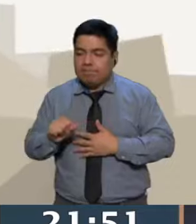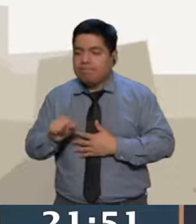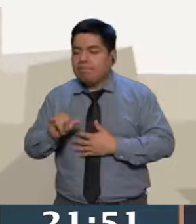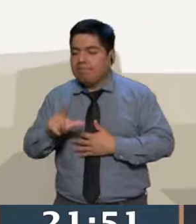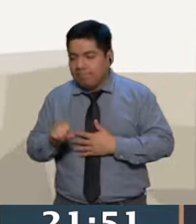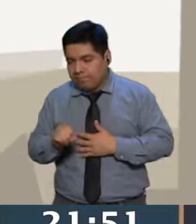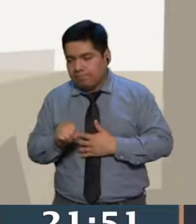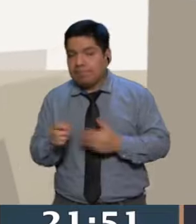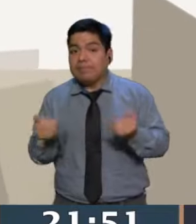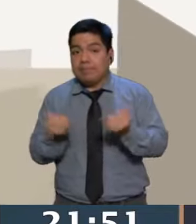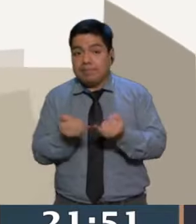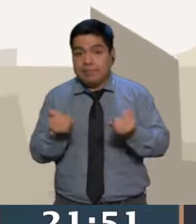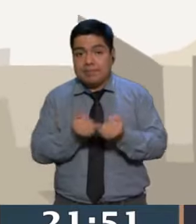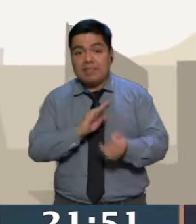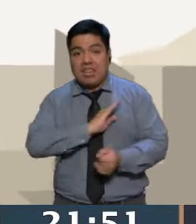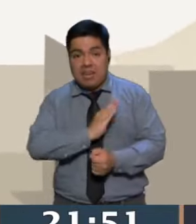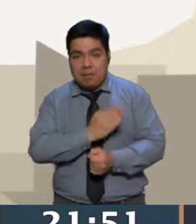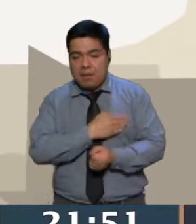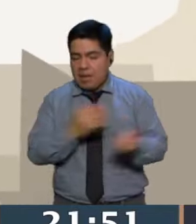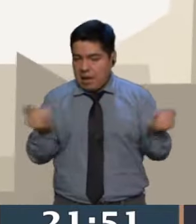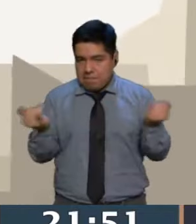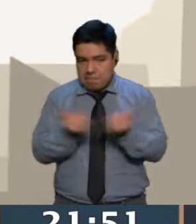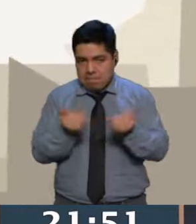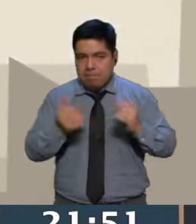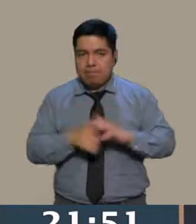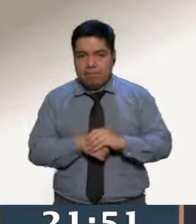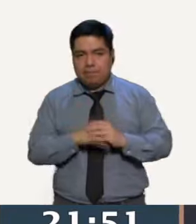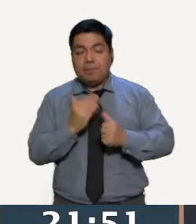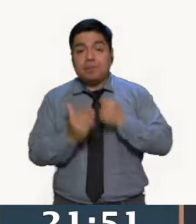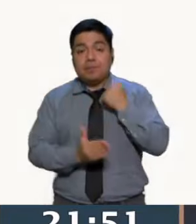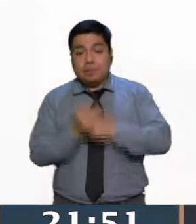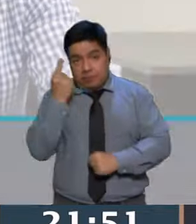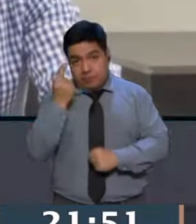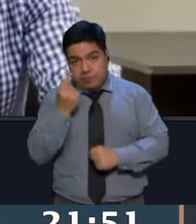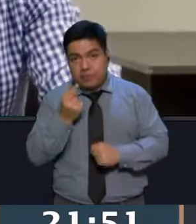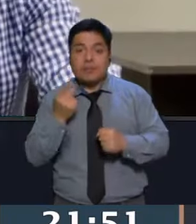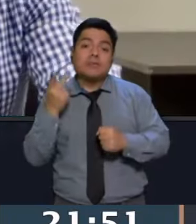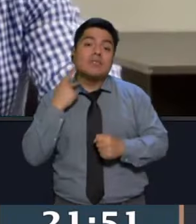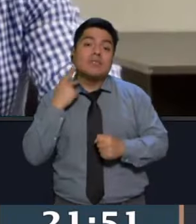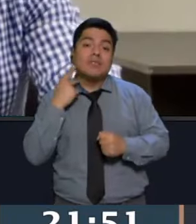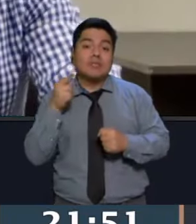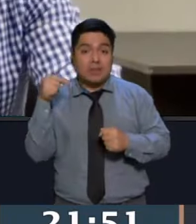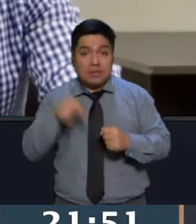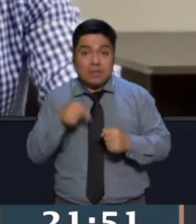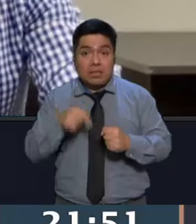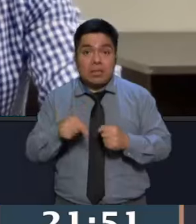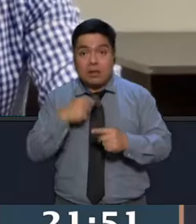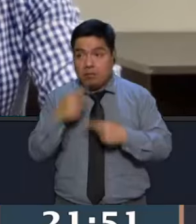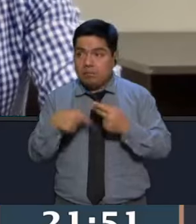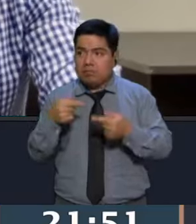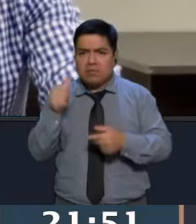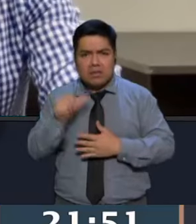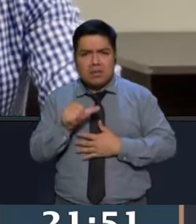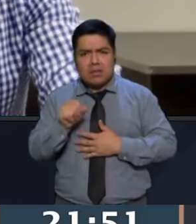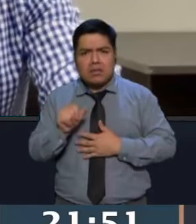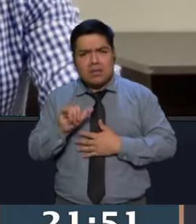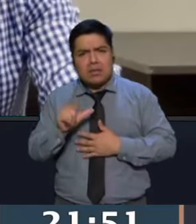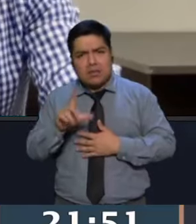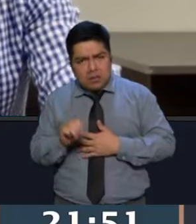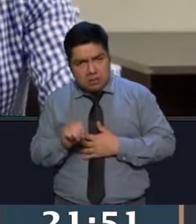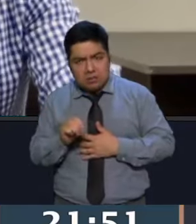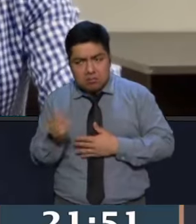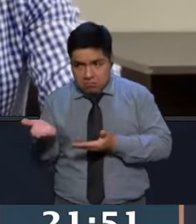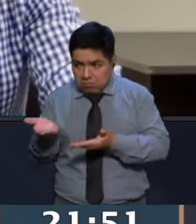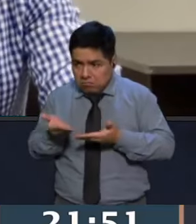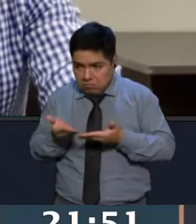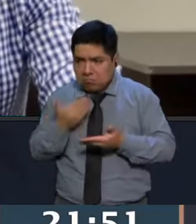para tener asilo, como ocurrió también en España. Así es, porque una de las características de la política exterior de nuestro país es dar